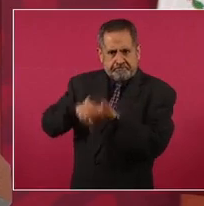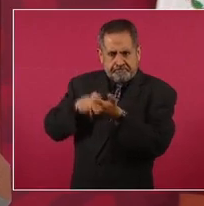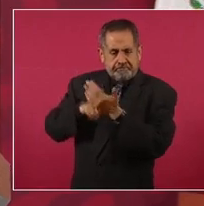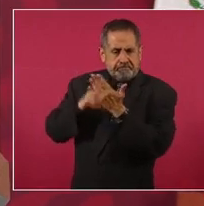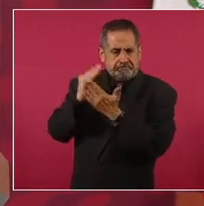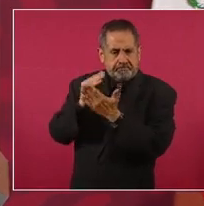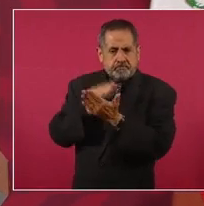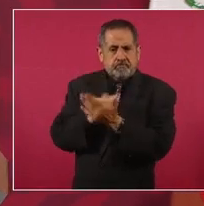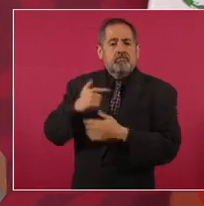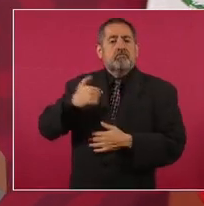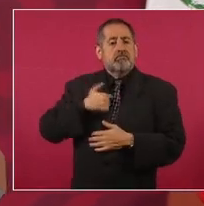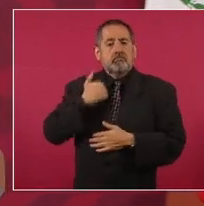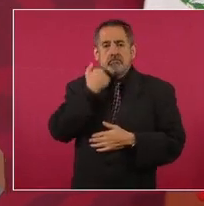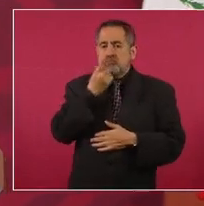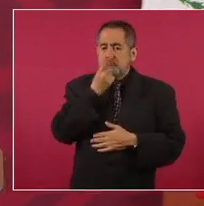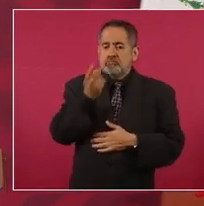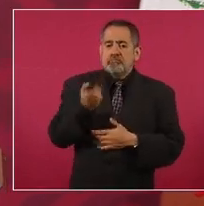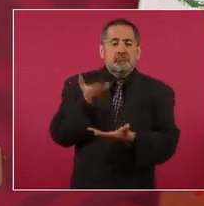yo he planteado